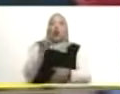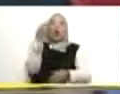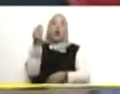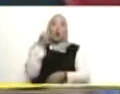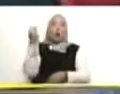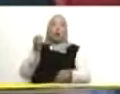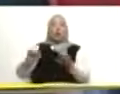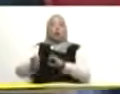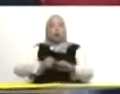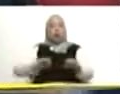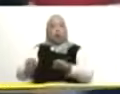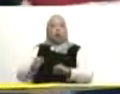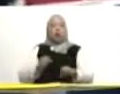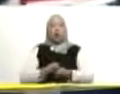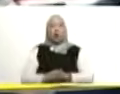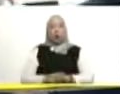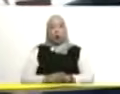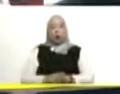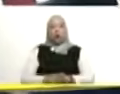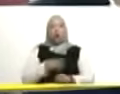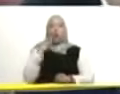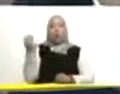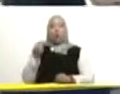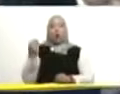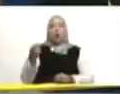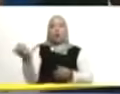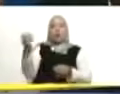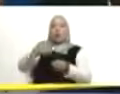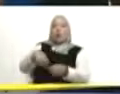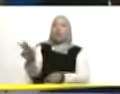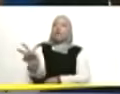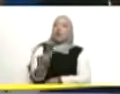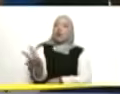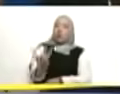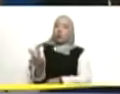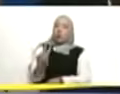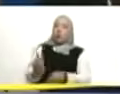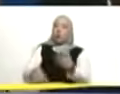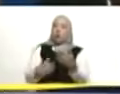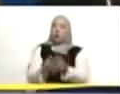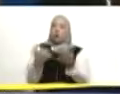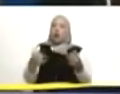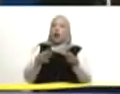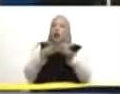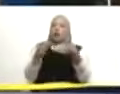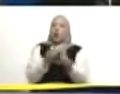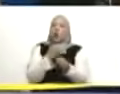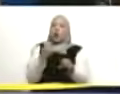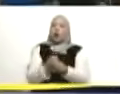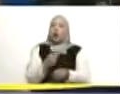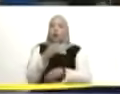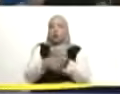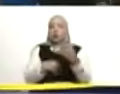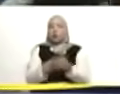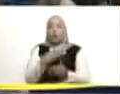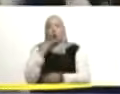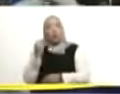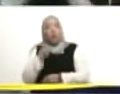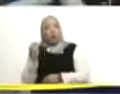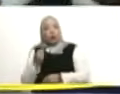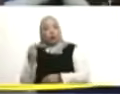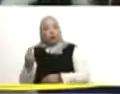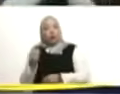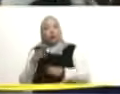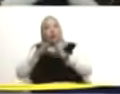todos los movimientos, juventud militar de Venezuela, vamos, esto es para todos ustedes, para la juventud